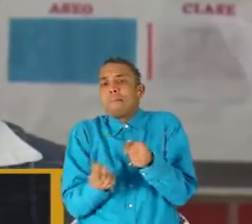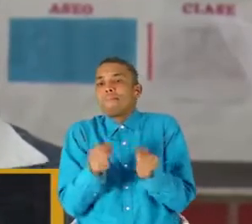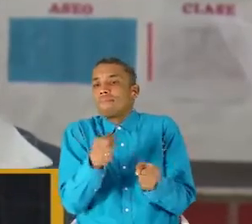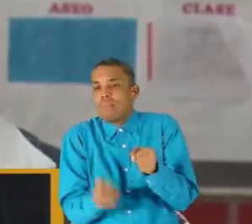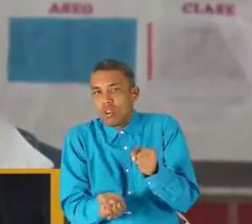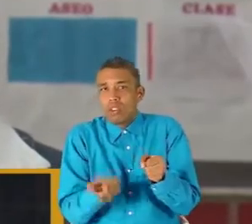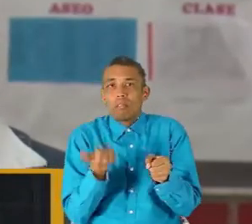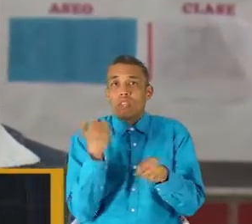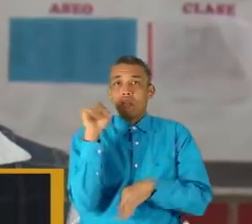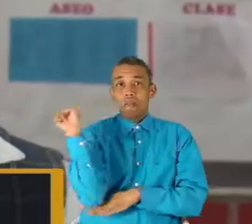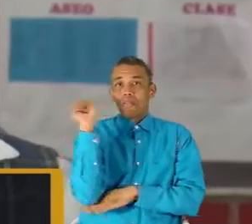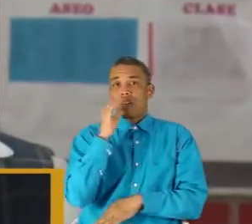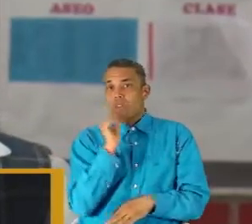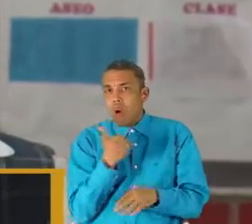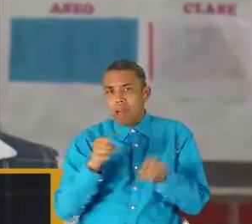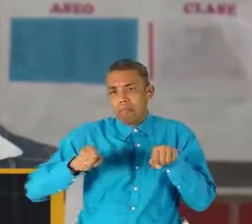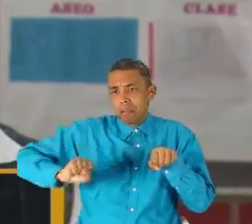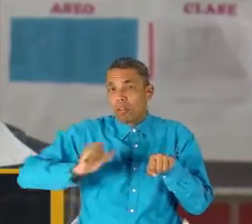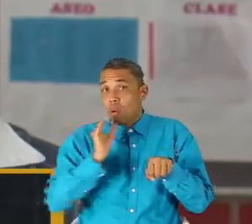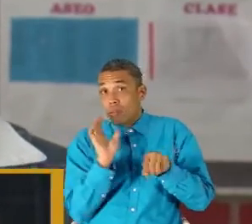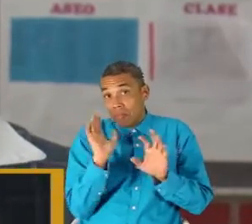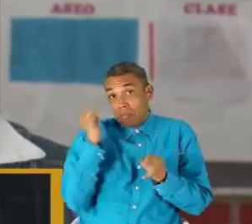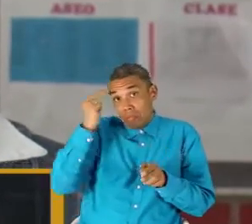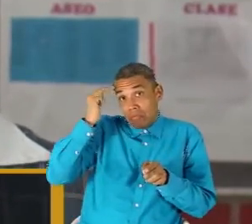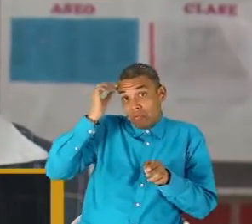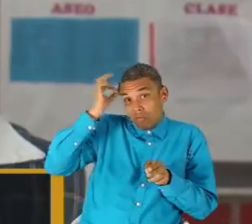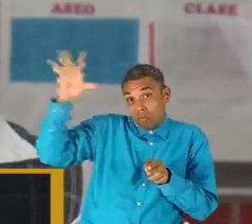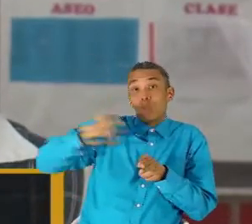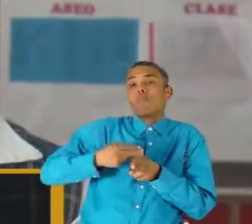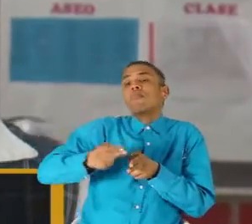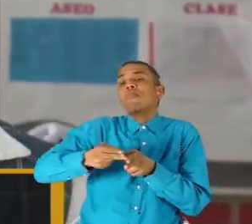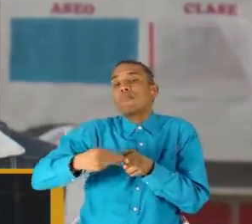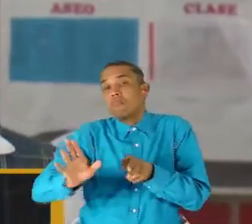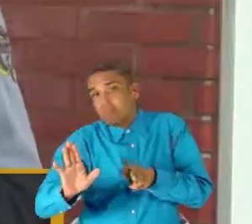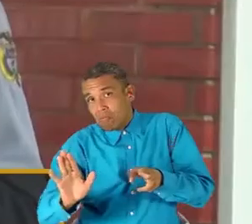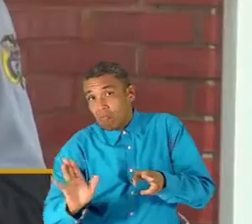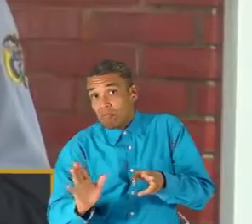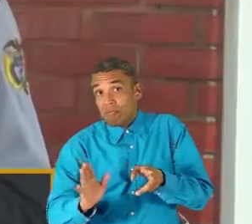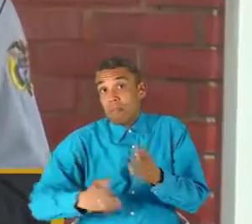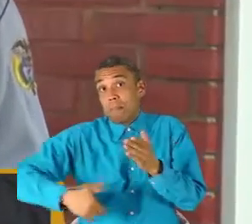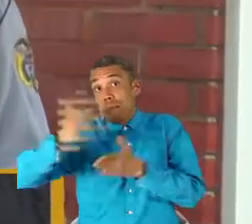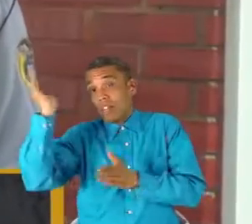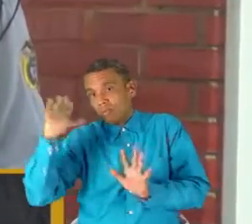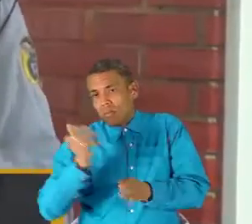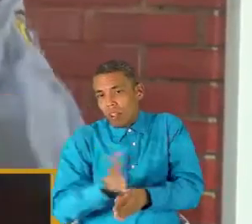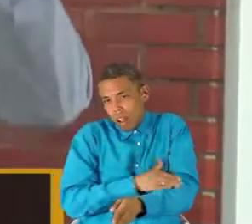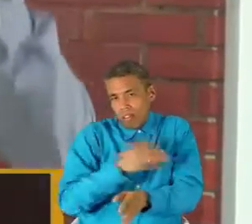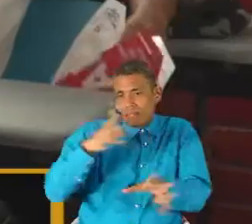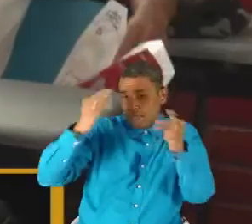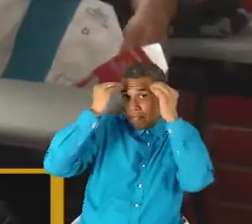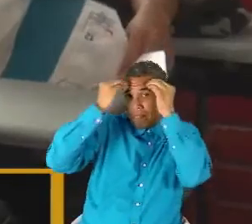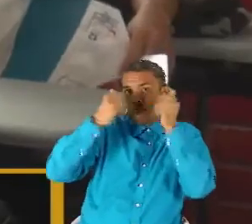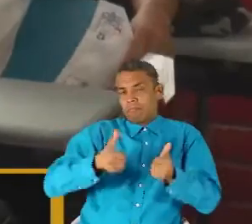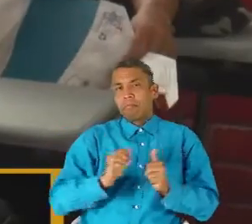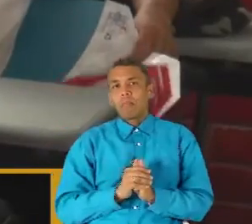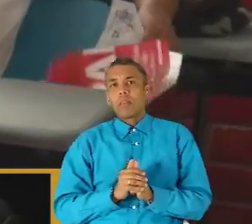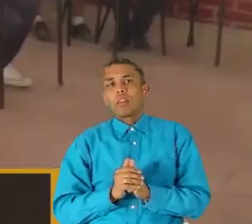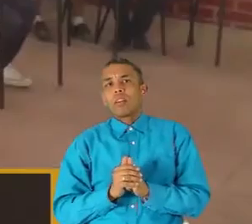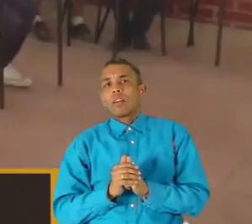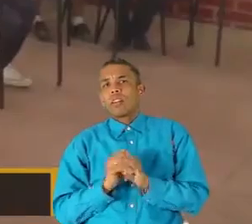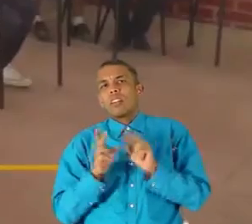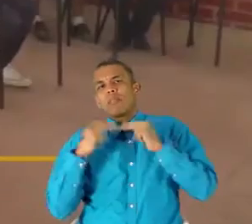pero que voy a llegar a eso, entonces es importante saber antes de llegar a conducir. Se ha dicho que este tipo de encuentros se repetirá